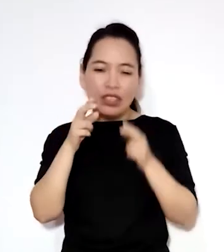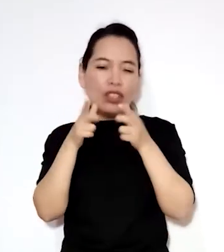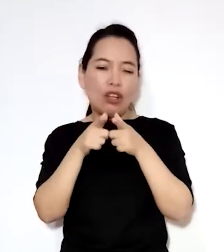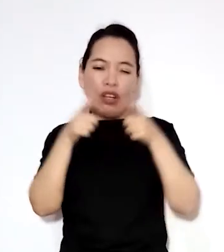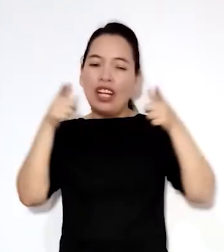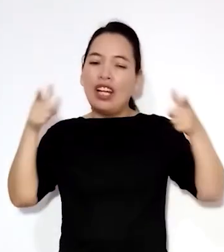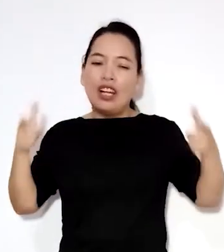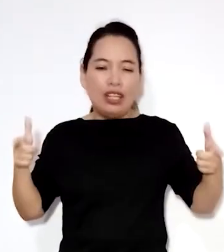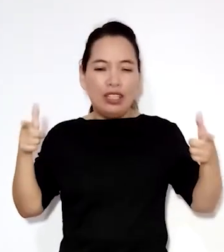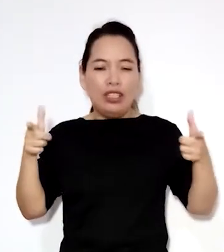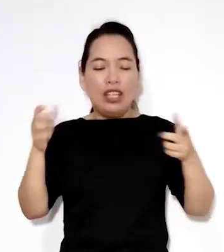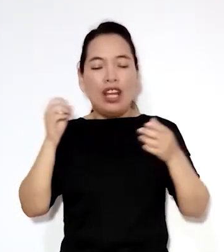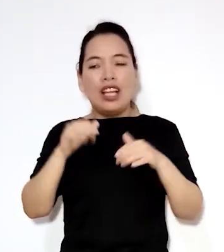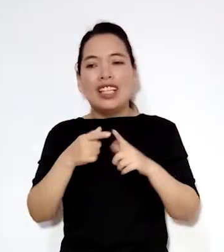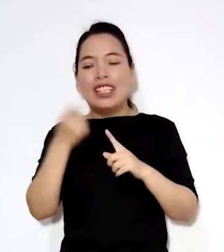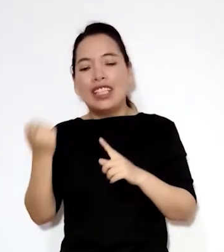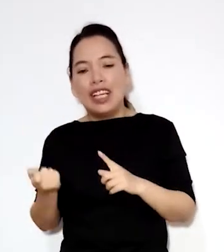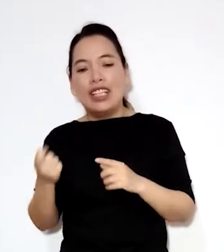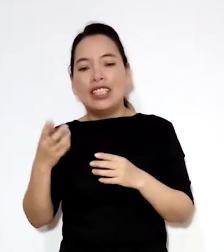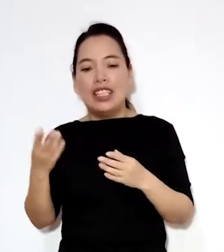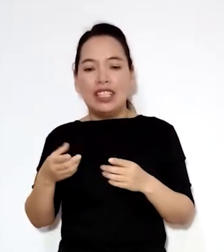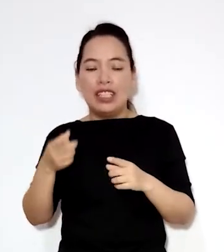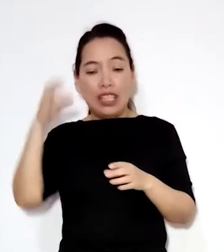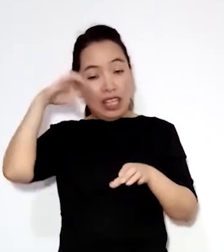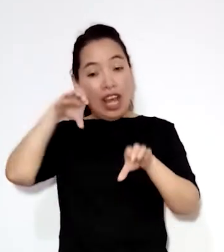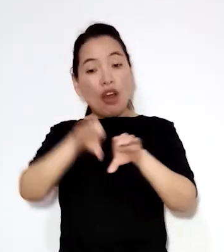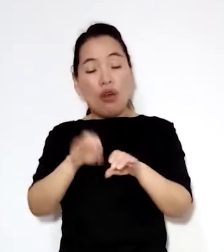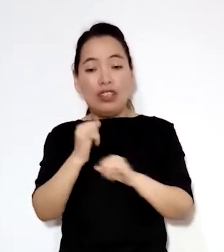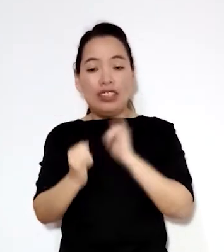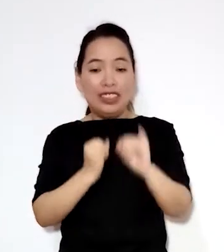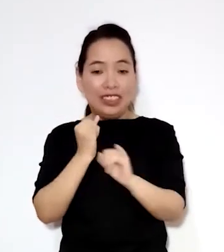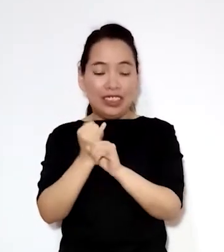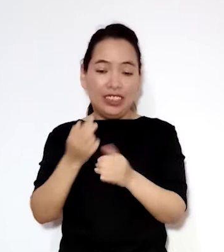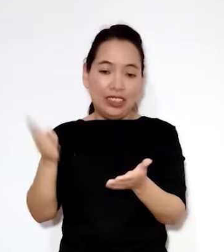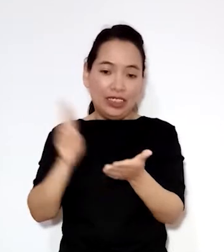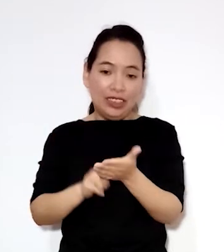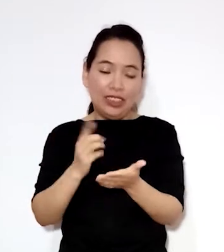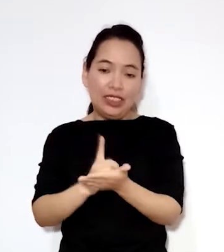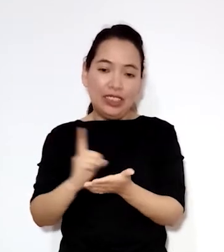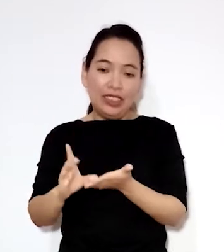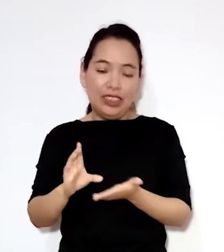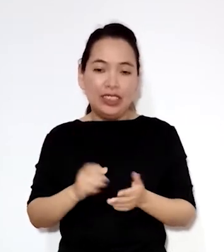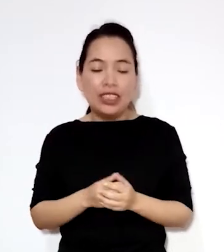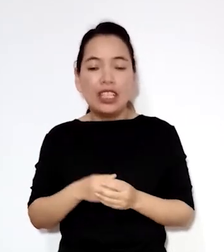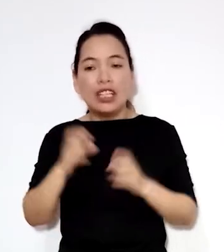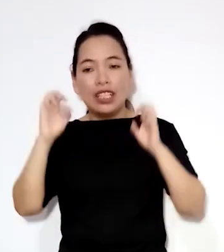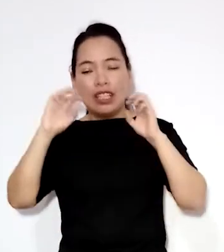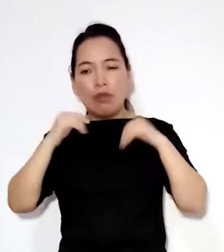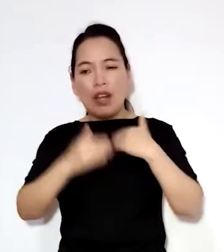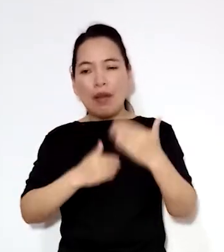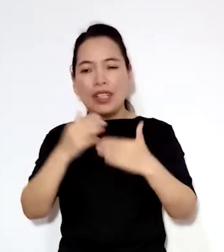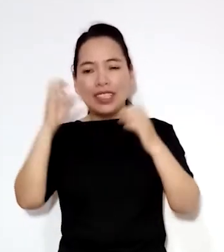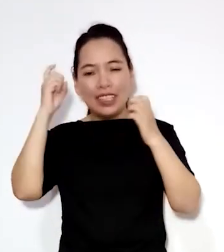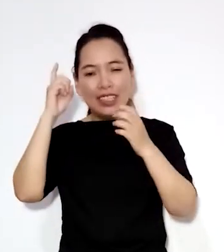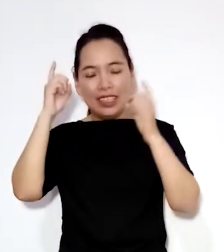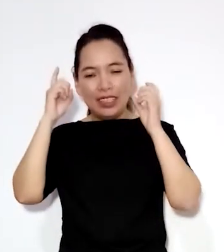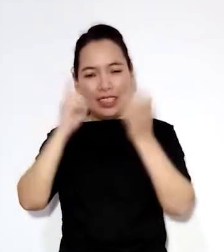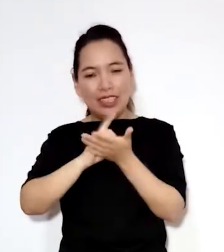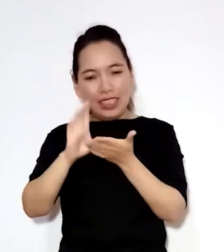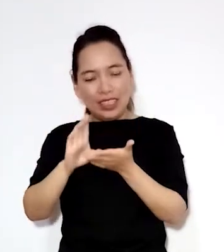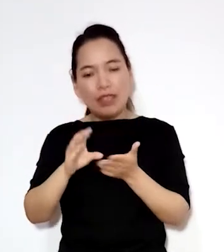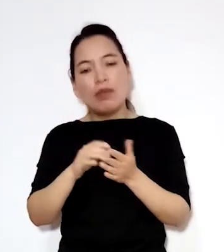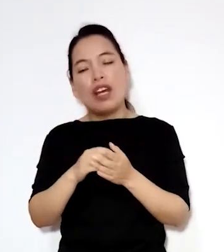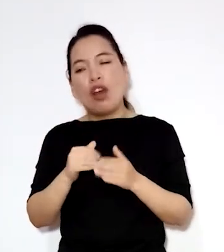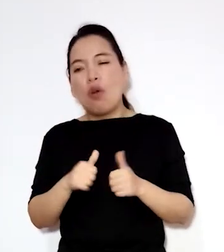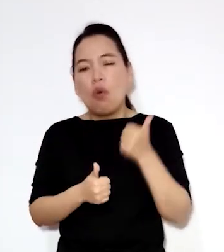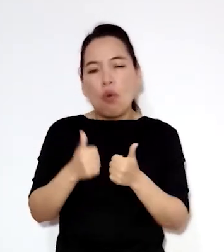en Latinoamérica o en Hispanoamérica. Pero sí me gustaría tal vez hacer una reflexión global